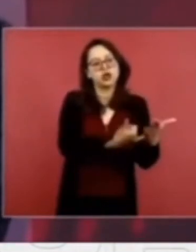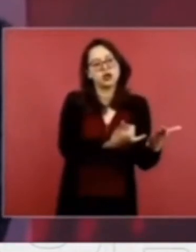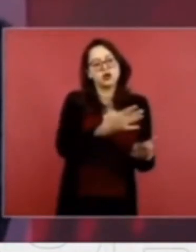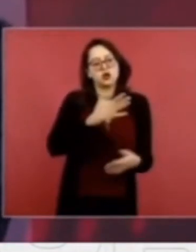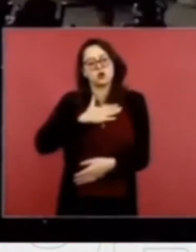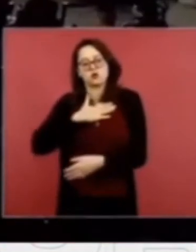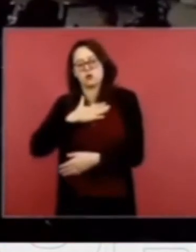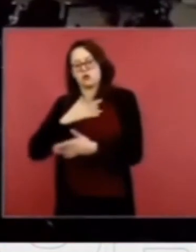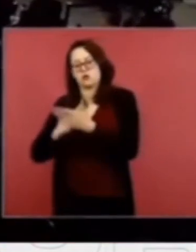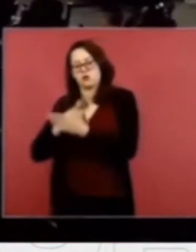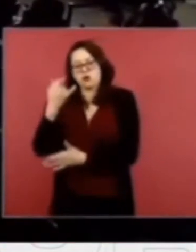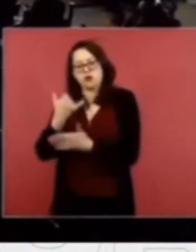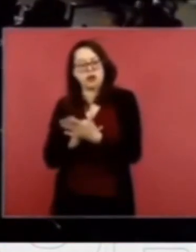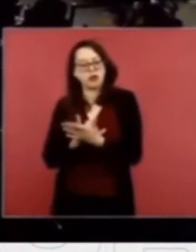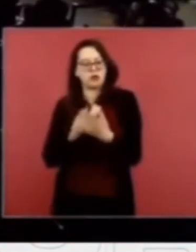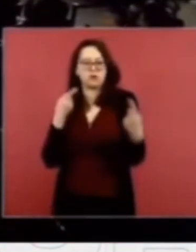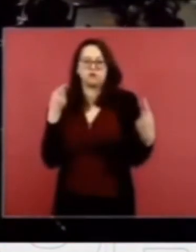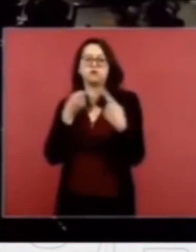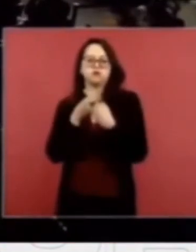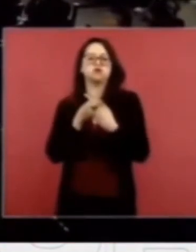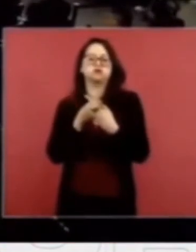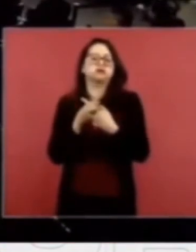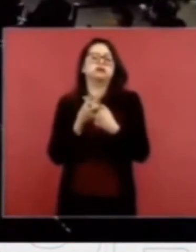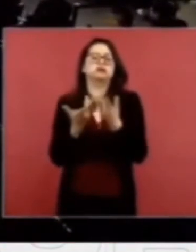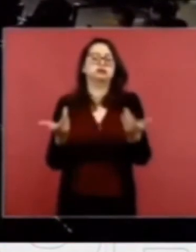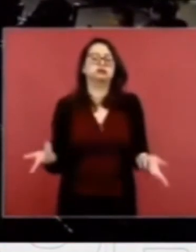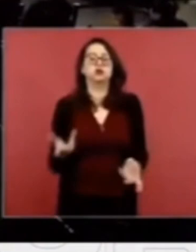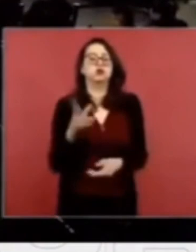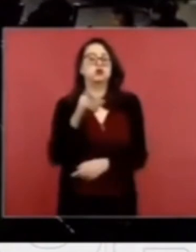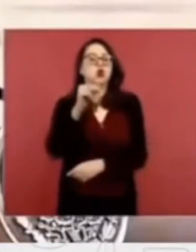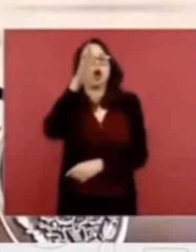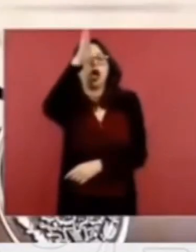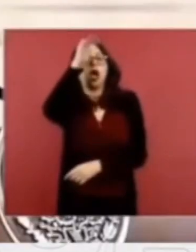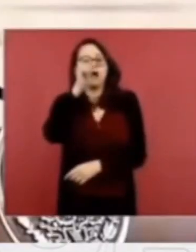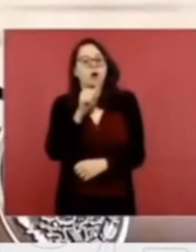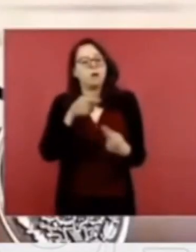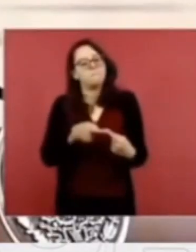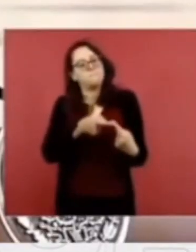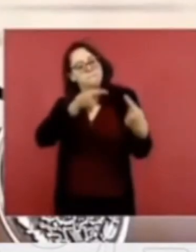Declara el presidente Fox en contra, el presidente